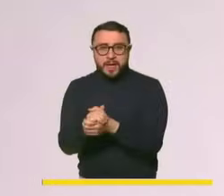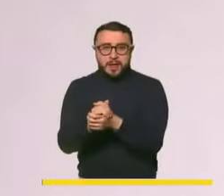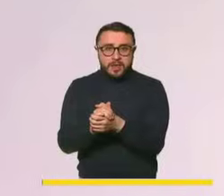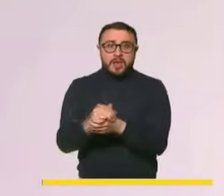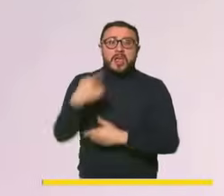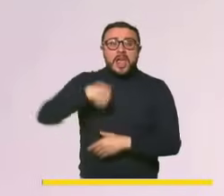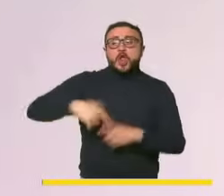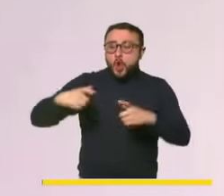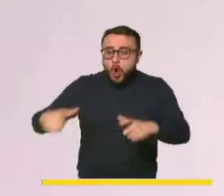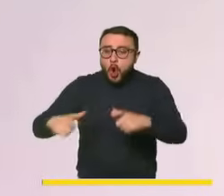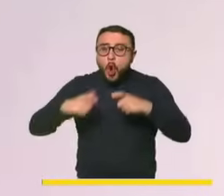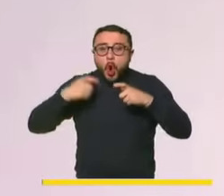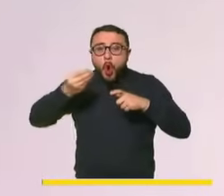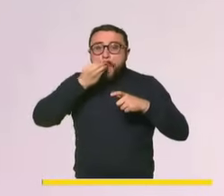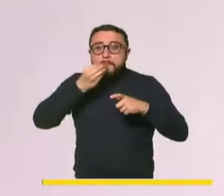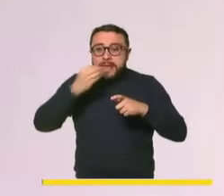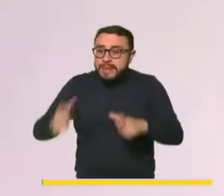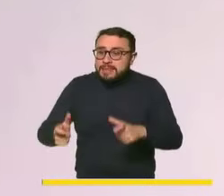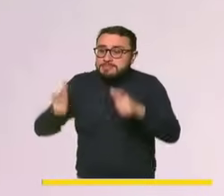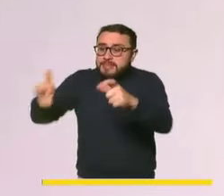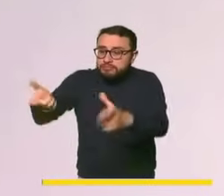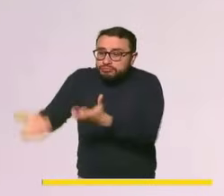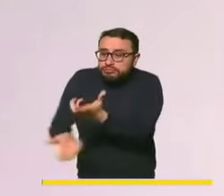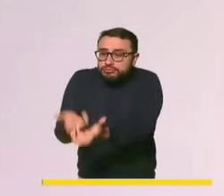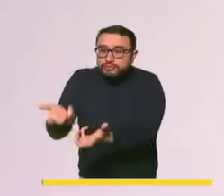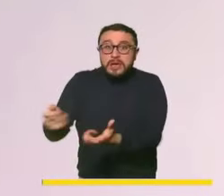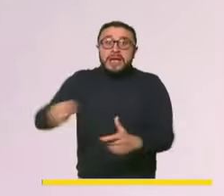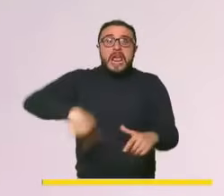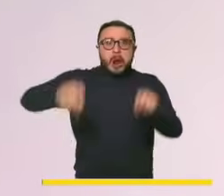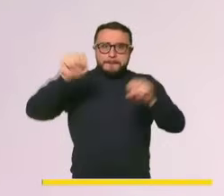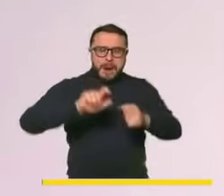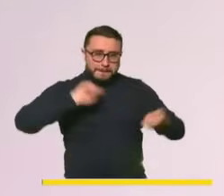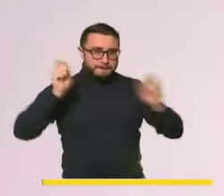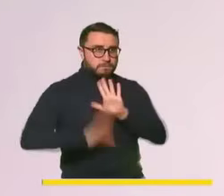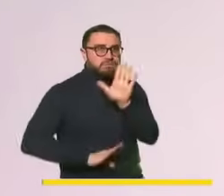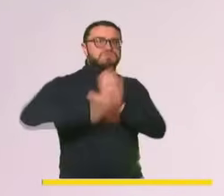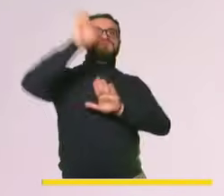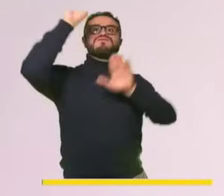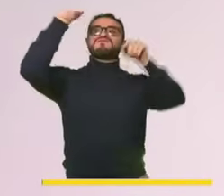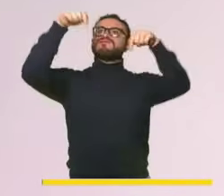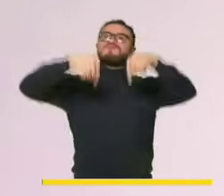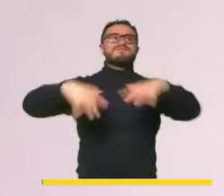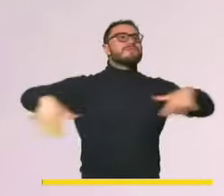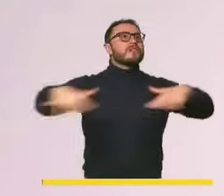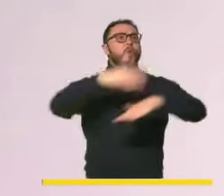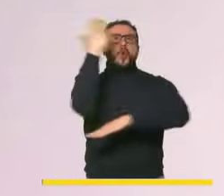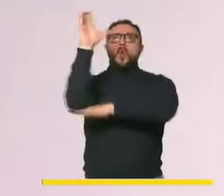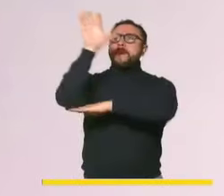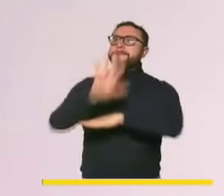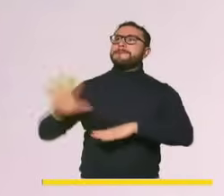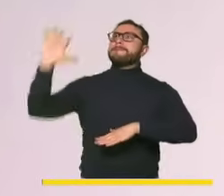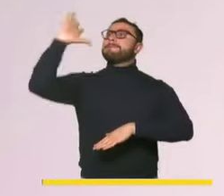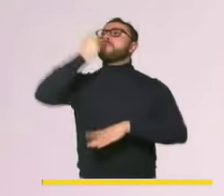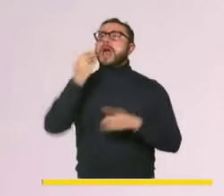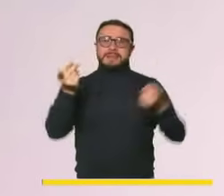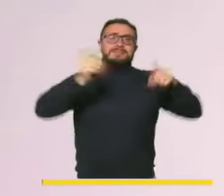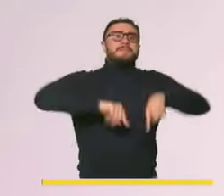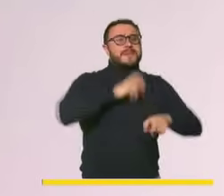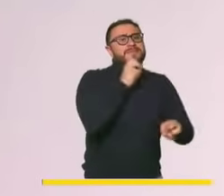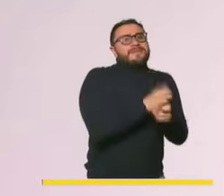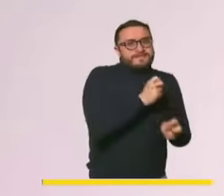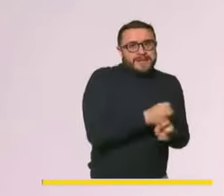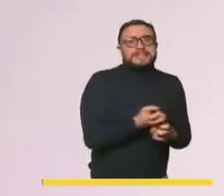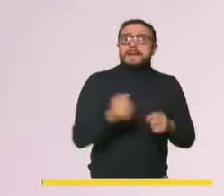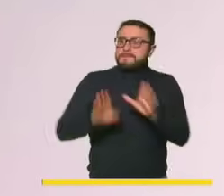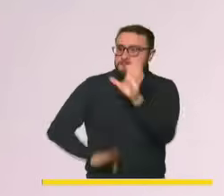un plato de comida, para que pudieran surgir en esta patria tan hermosa y tan difícil.